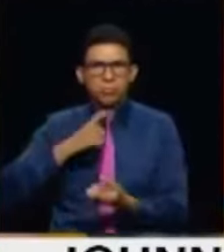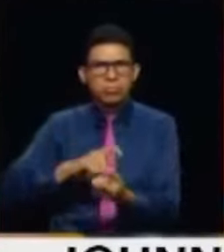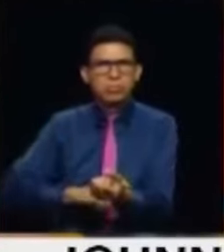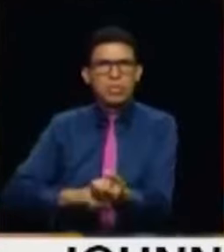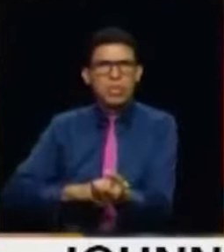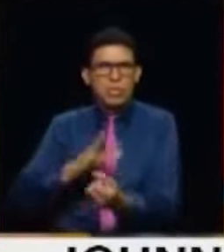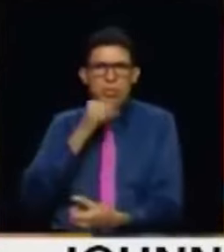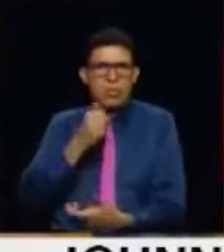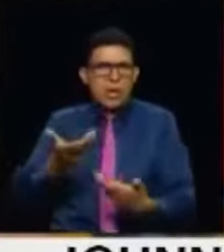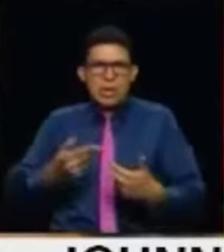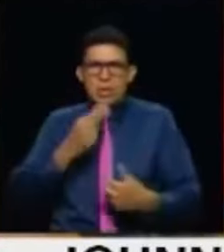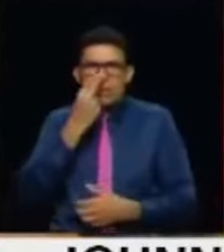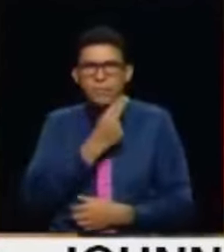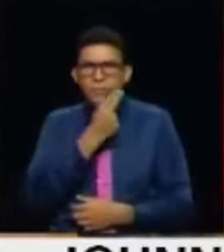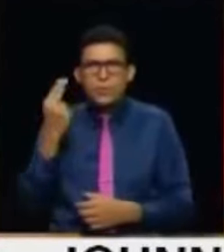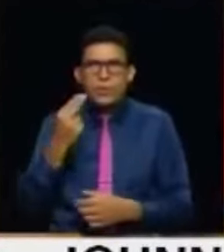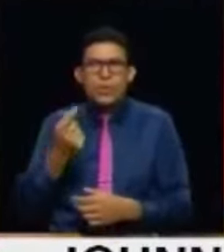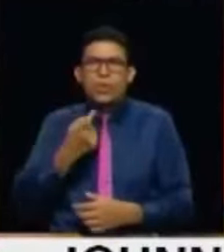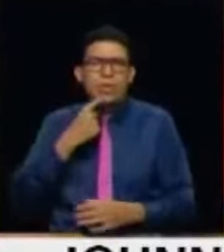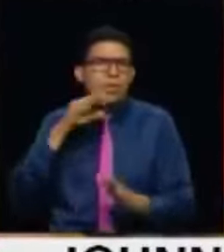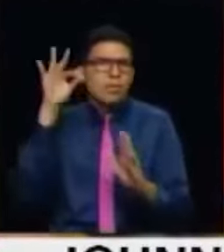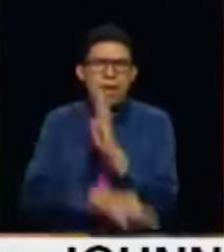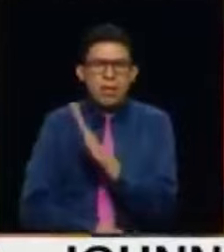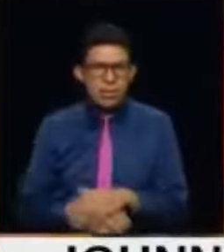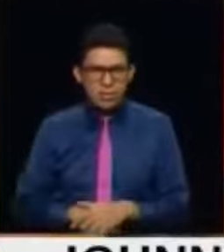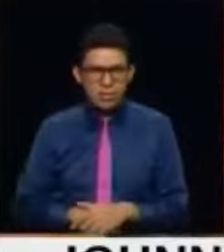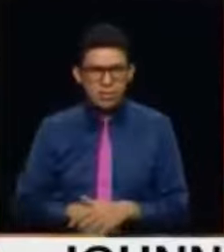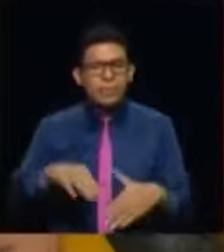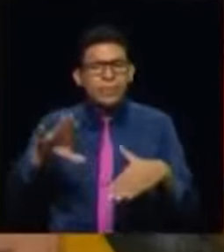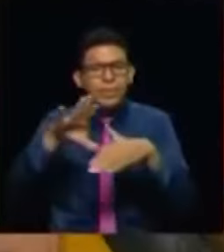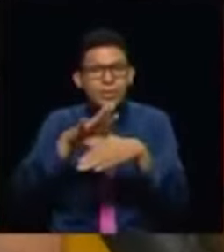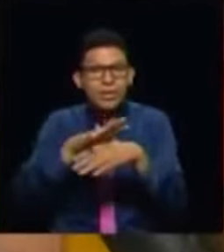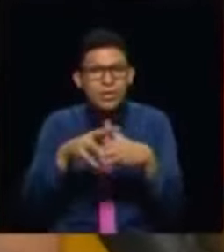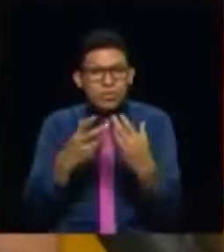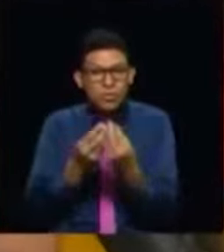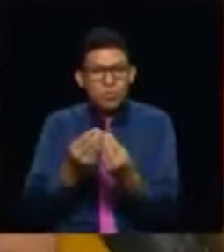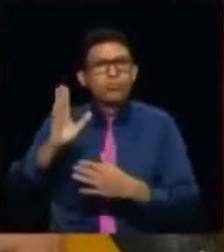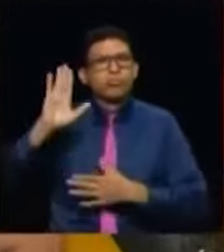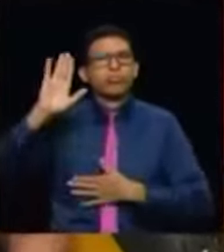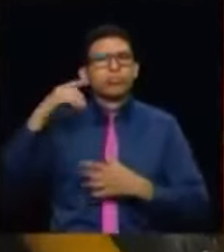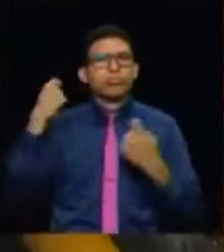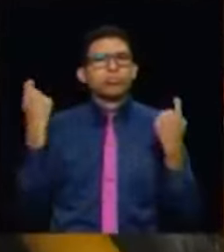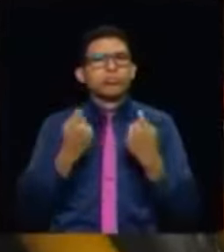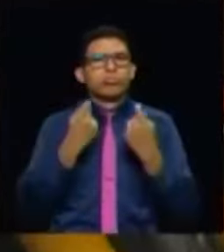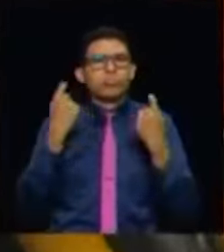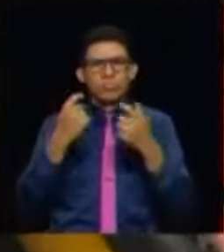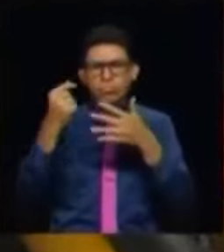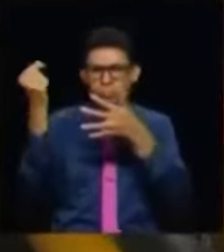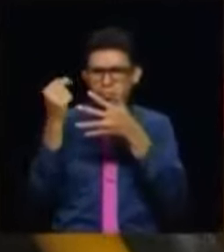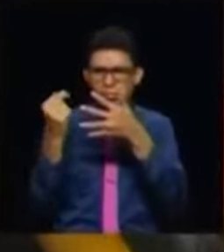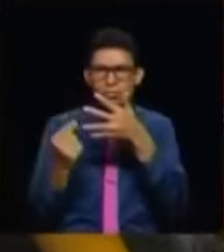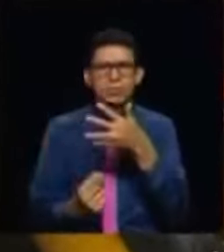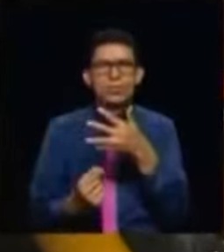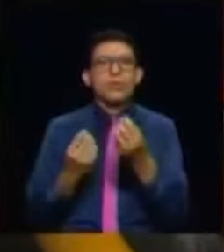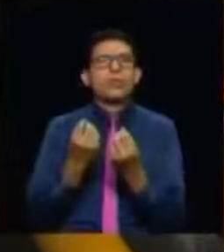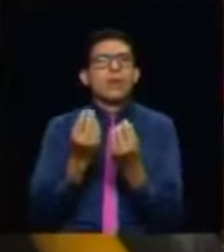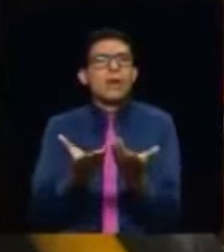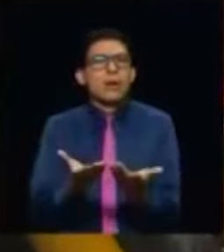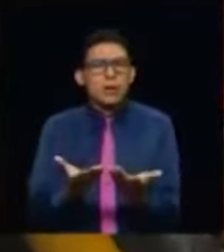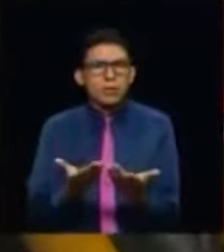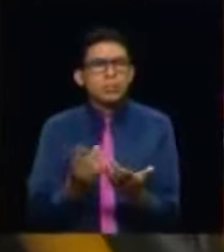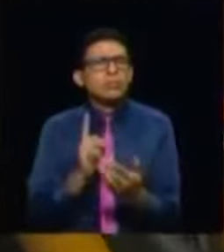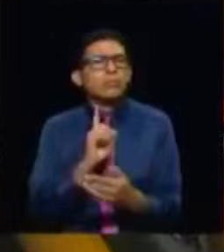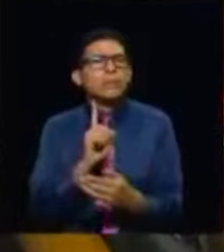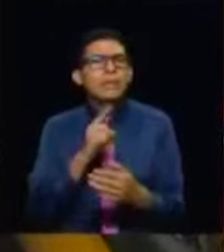en lo que se compromete, no cumple. Al gremio de taxistas le prometió en campaña varios beneficios y entre esos